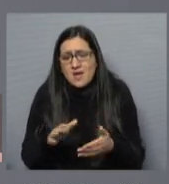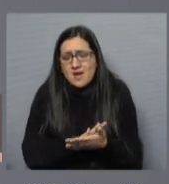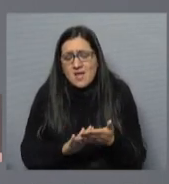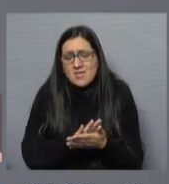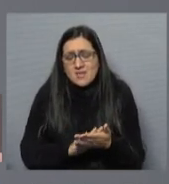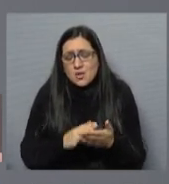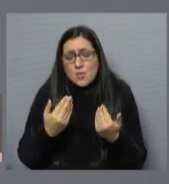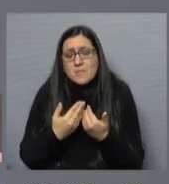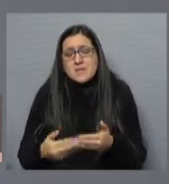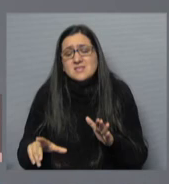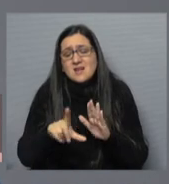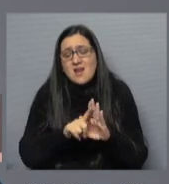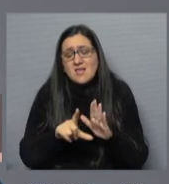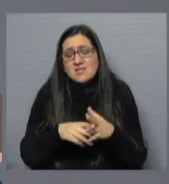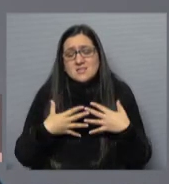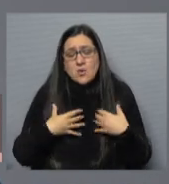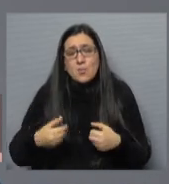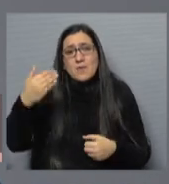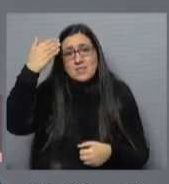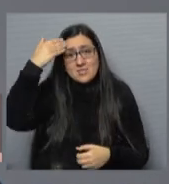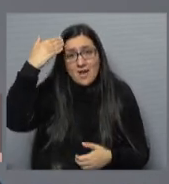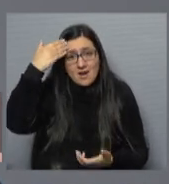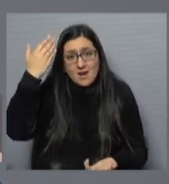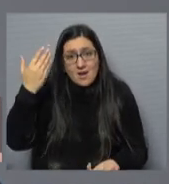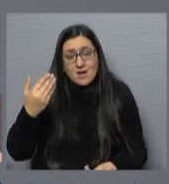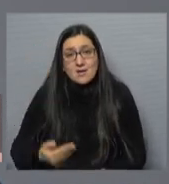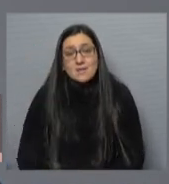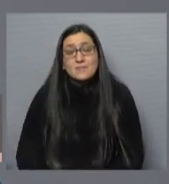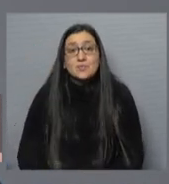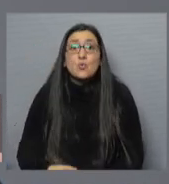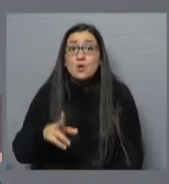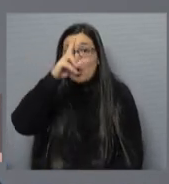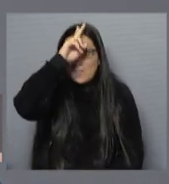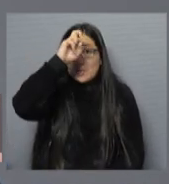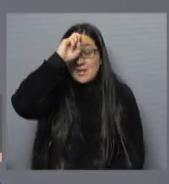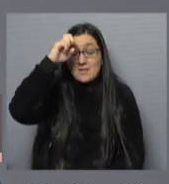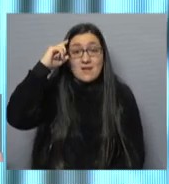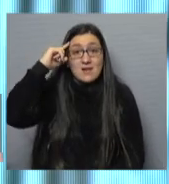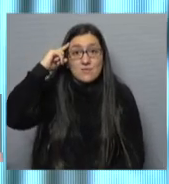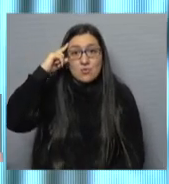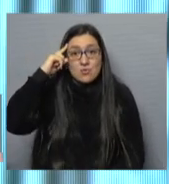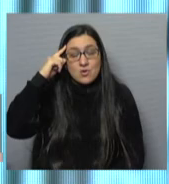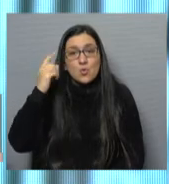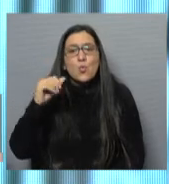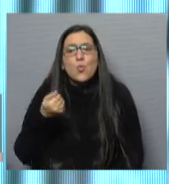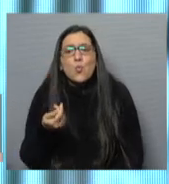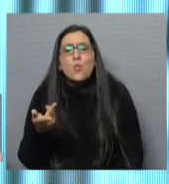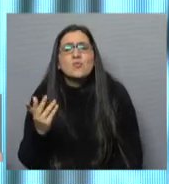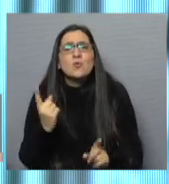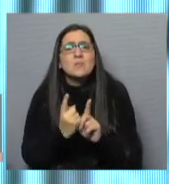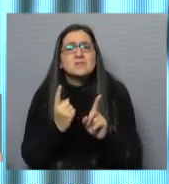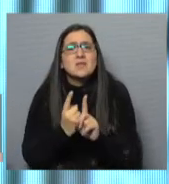salud mental, que en este caso involucra a lo que usted está contando en el Hospital Vilar de Boca, que atiende a cuánta gente además. Sí, creo